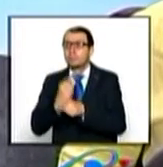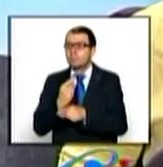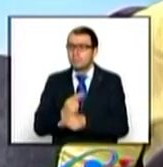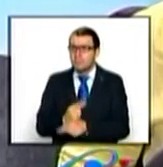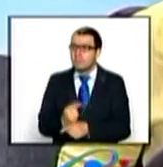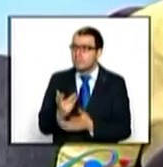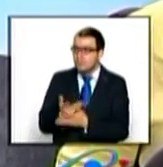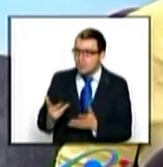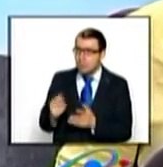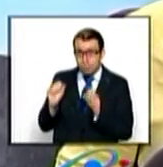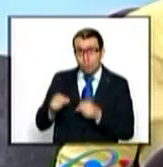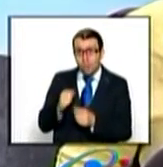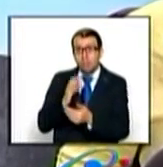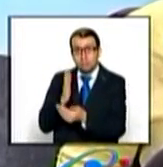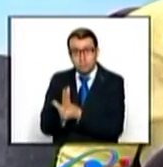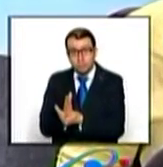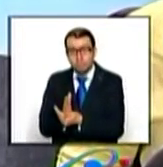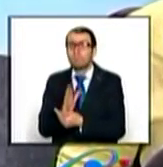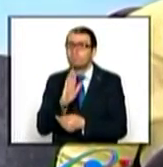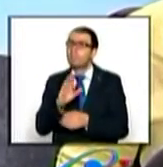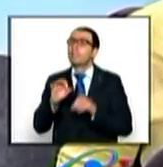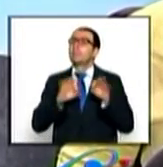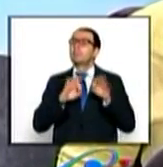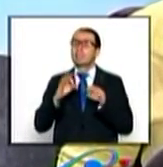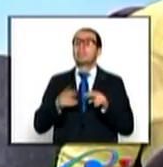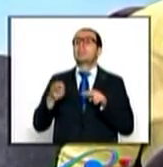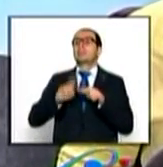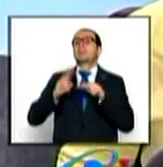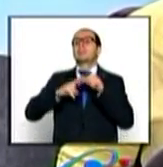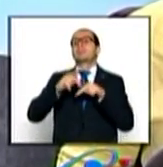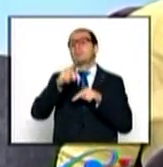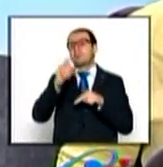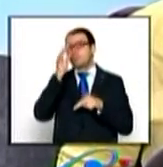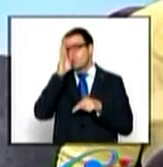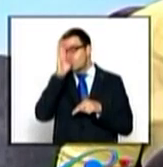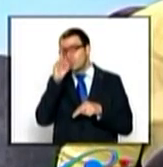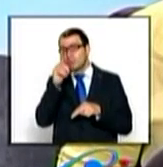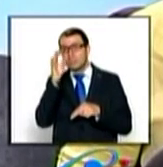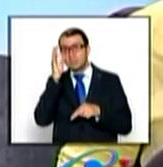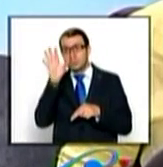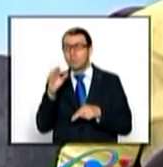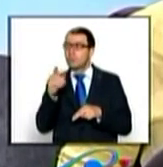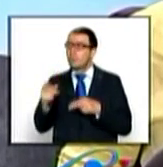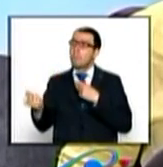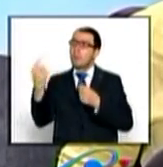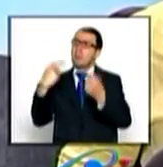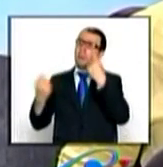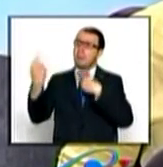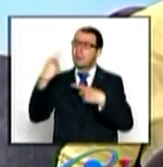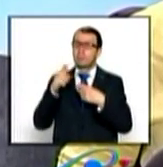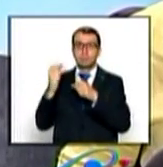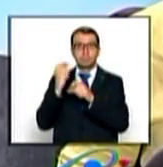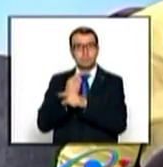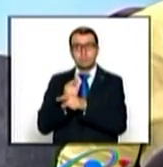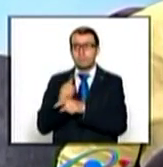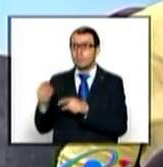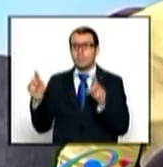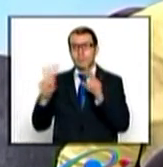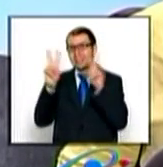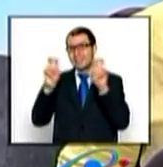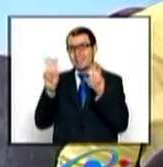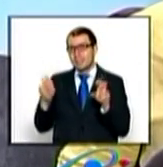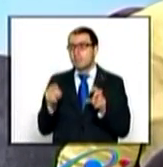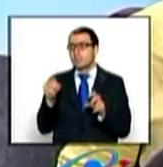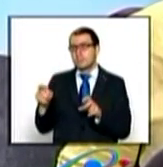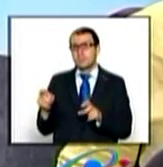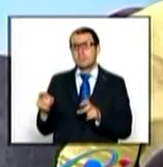de este corte comercial les estaremos continuando con las inquietudes, con las preguntas que nos han llegado referente al tema de los